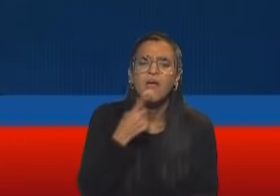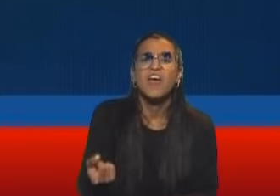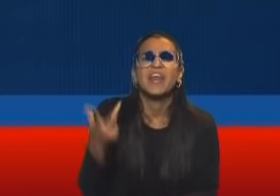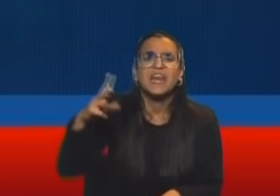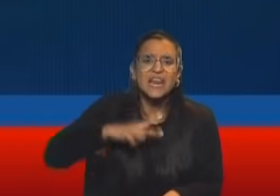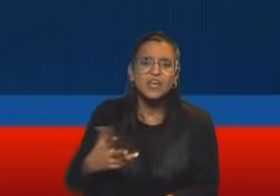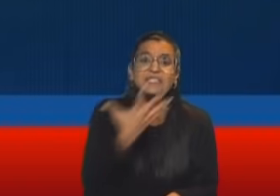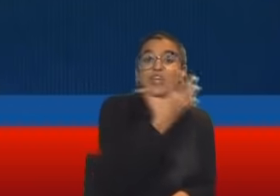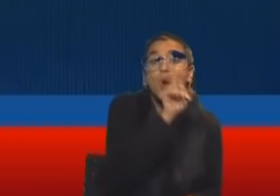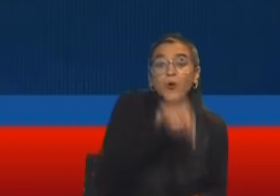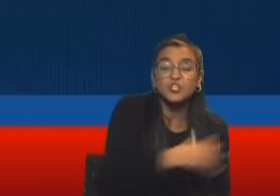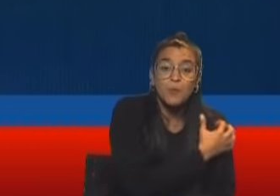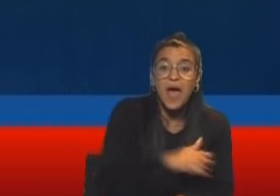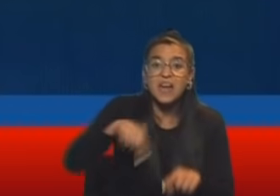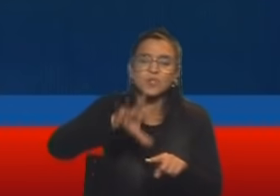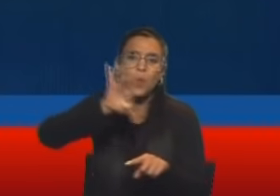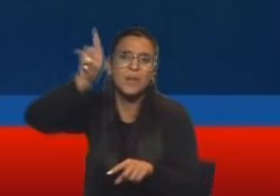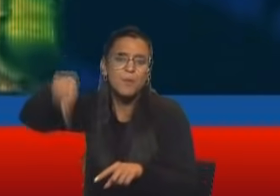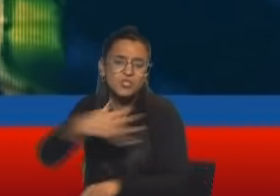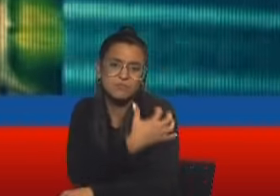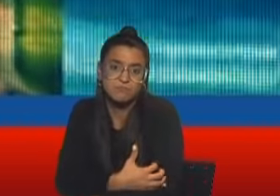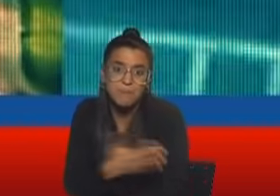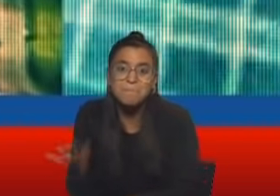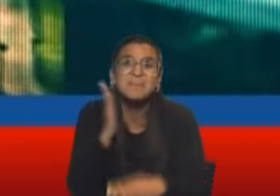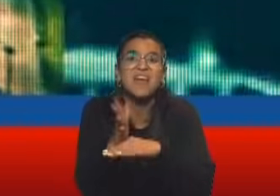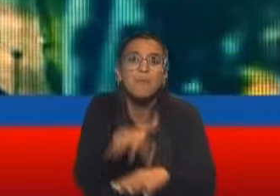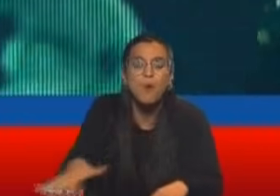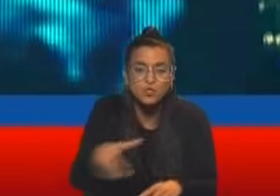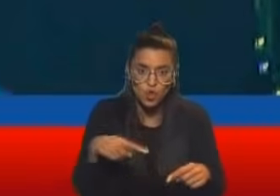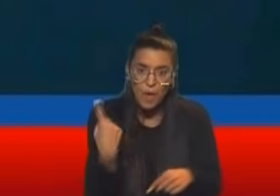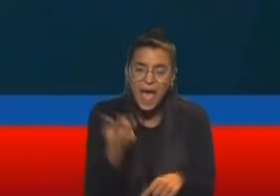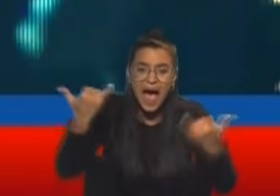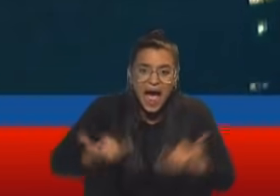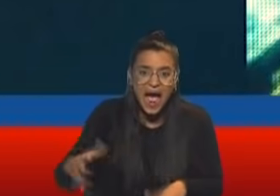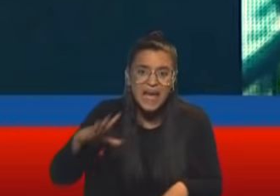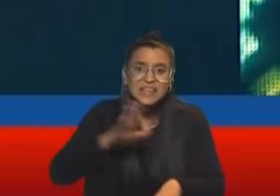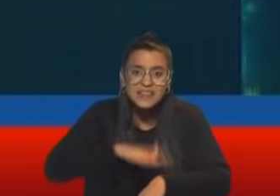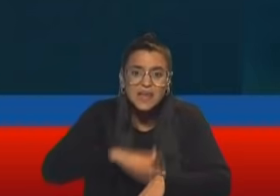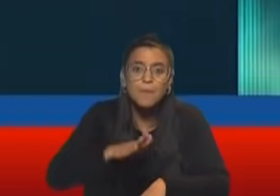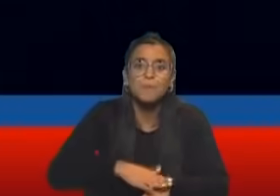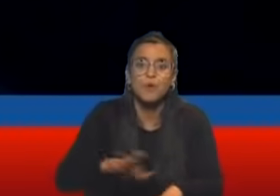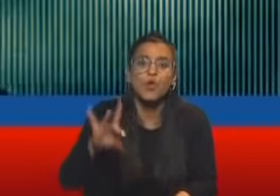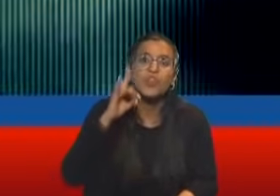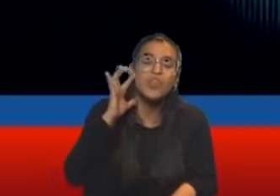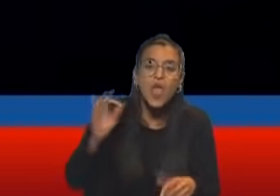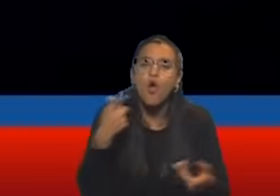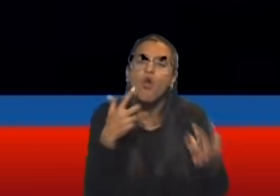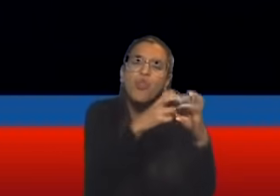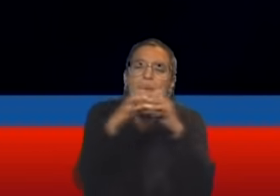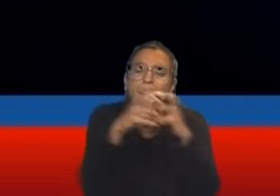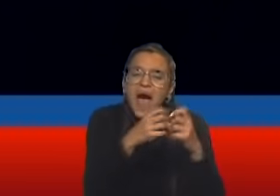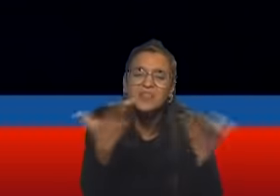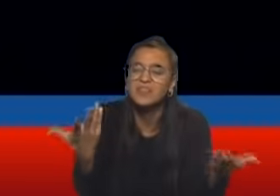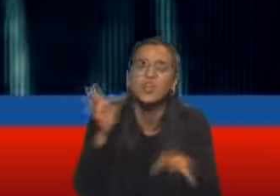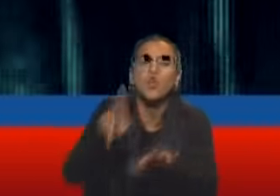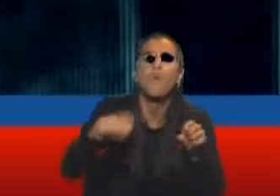5% de pobres a 50% de pobres o la mitad de la población vulnerable. Todavía estamos a tiempo. Le digo, Diego, por favor, aceptá debatir. La sociedad no puede votar